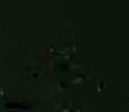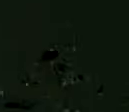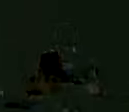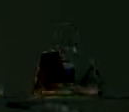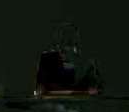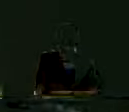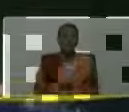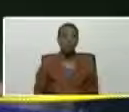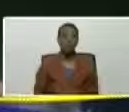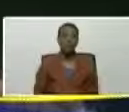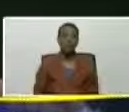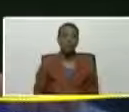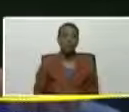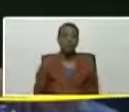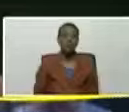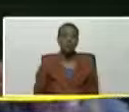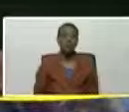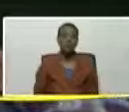avanzar.